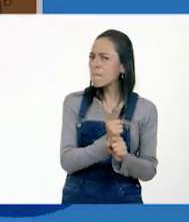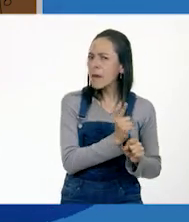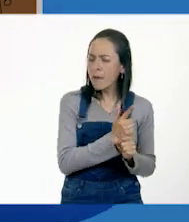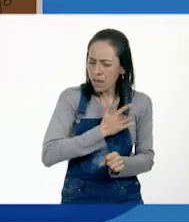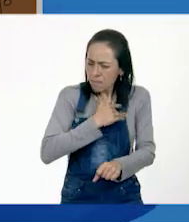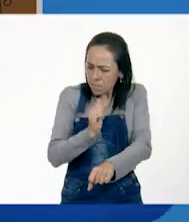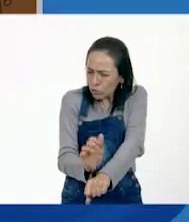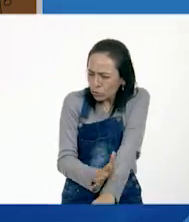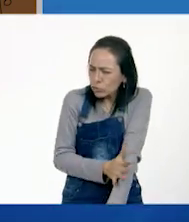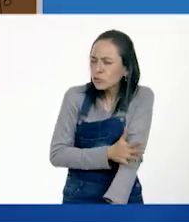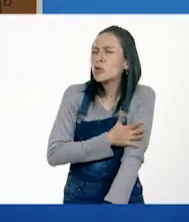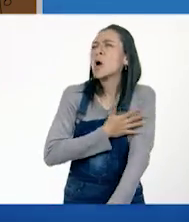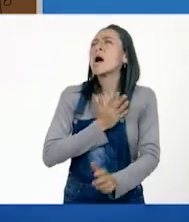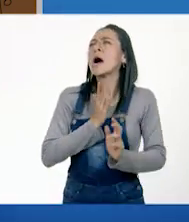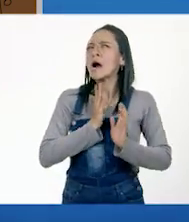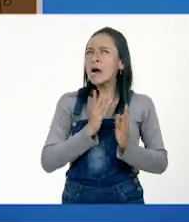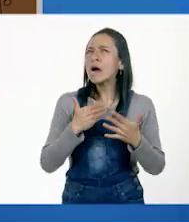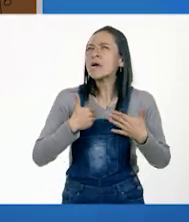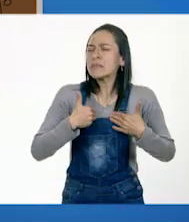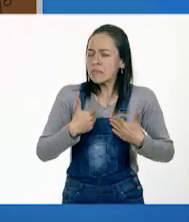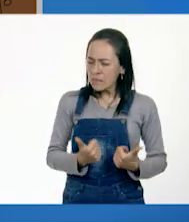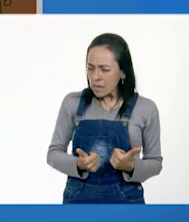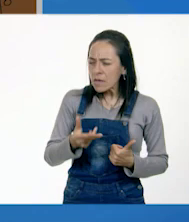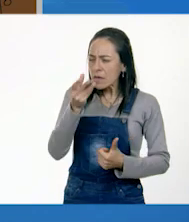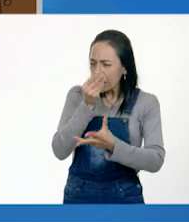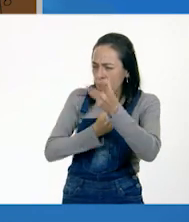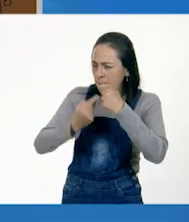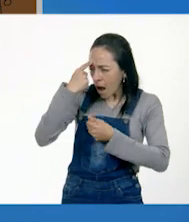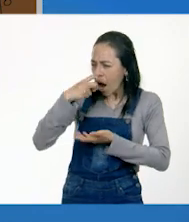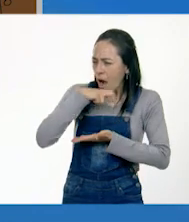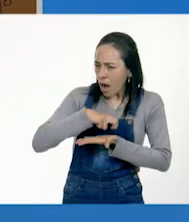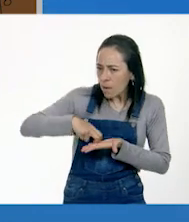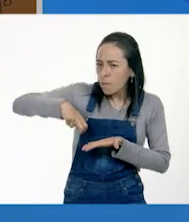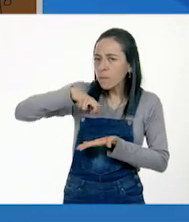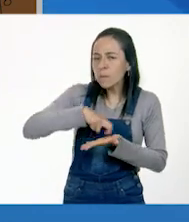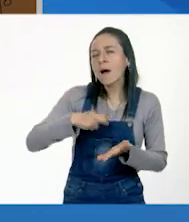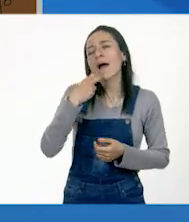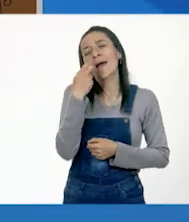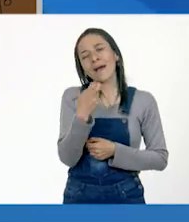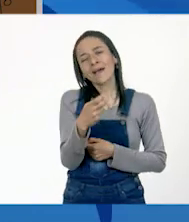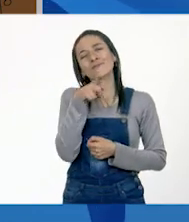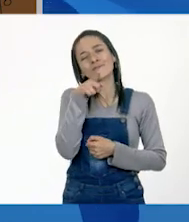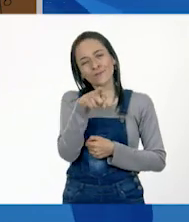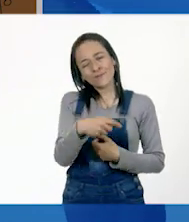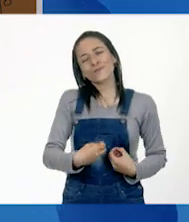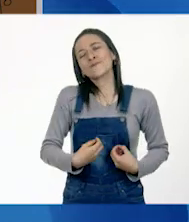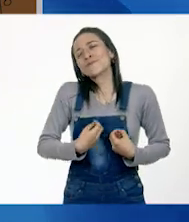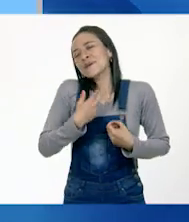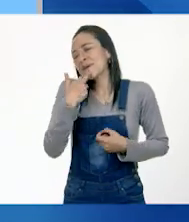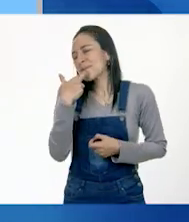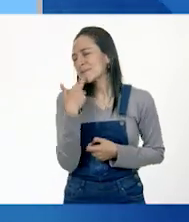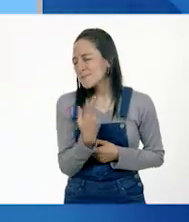las emociones, te ayudará a vivir mejor.